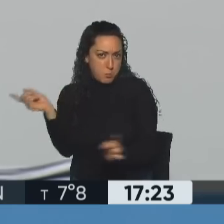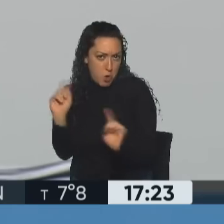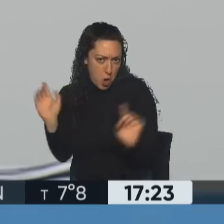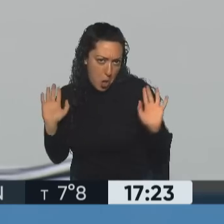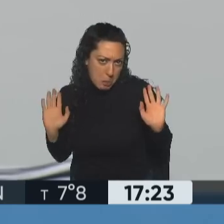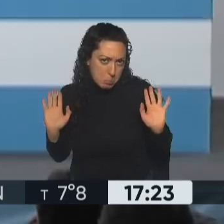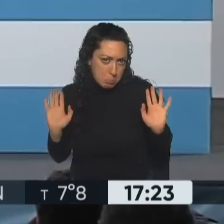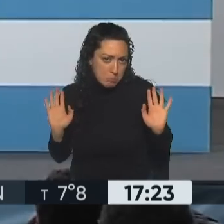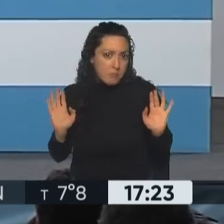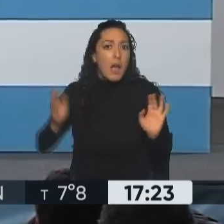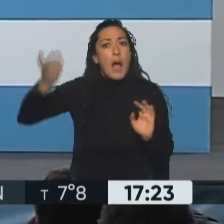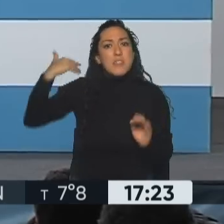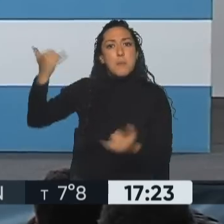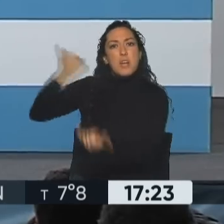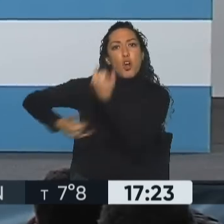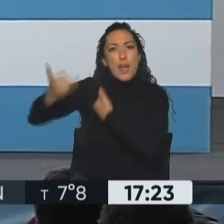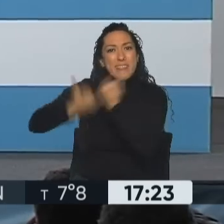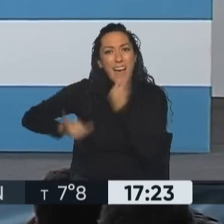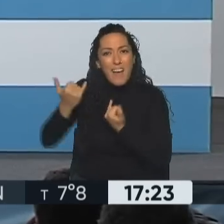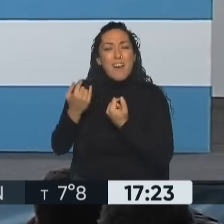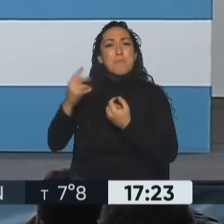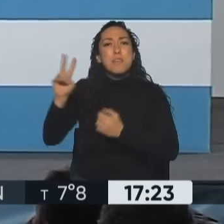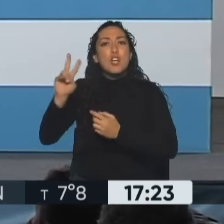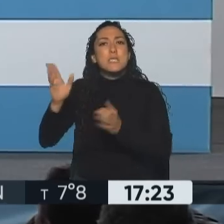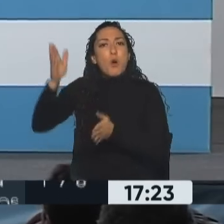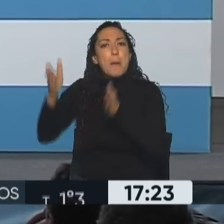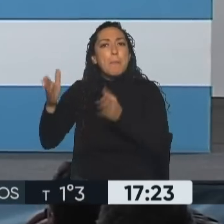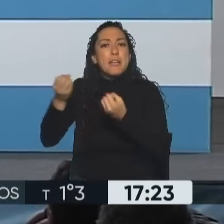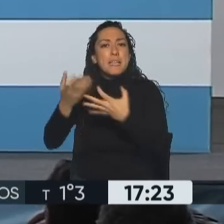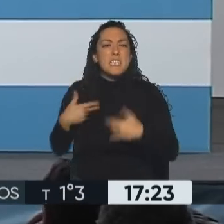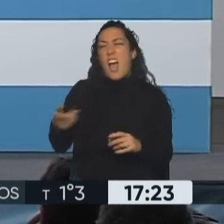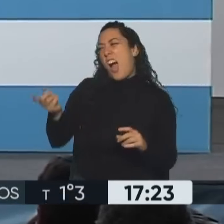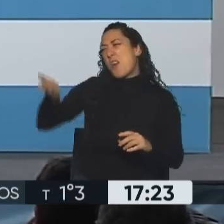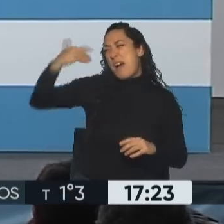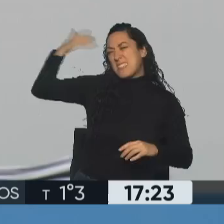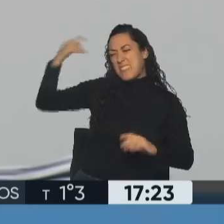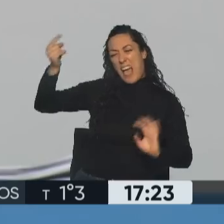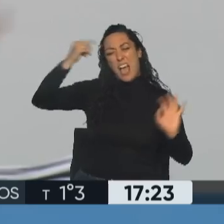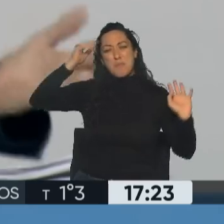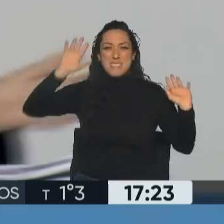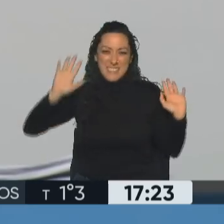cuando venían a contarnos que había sido el peronismo, lo que había pasado, no, esas son cuestiones del pasado.